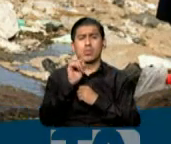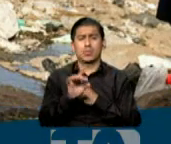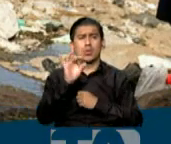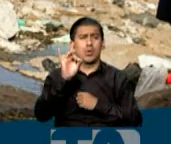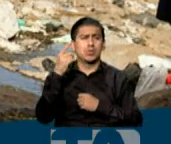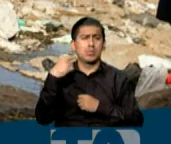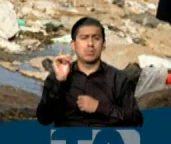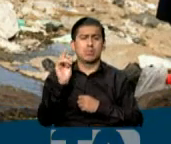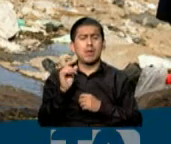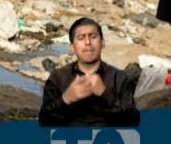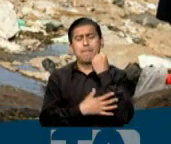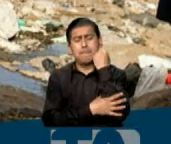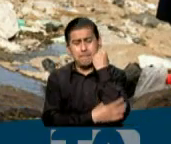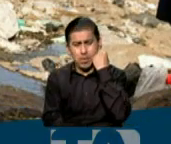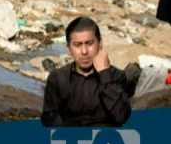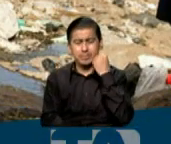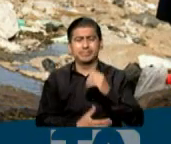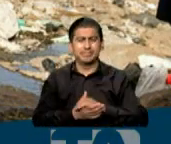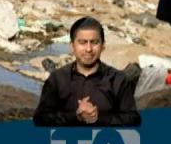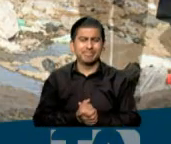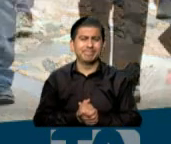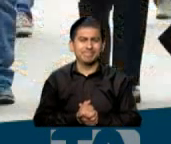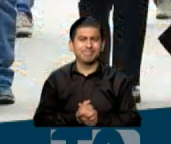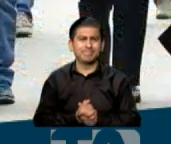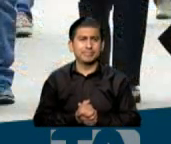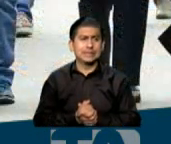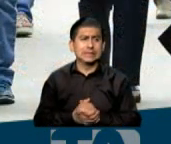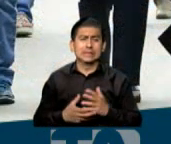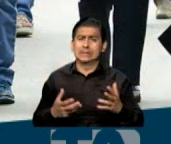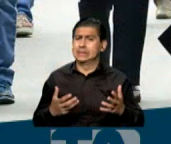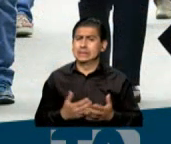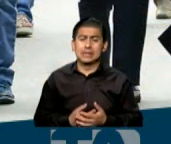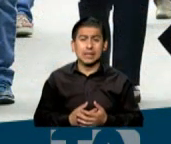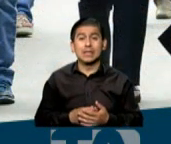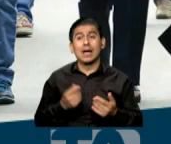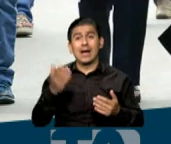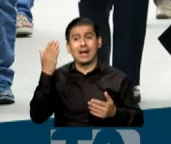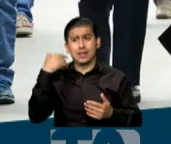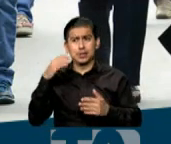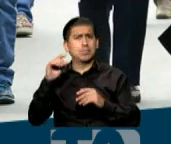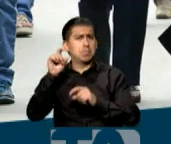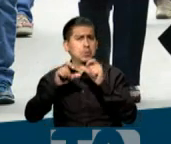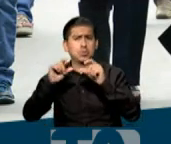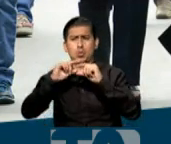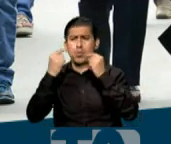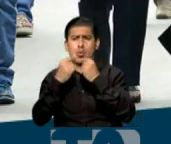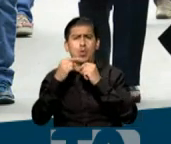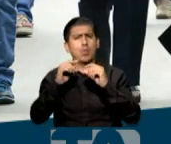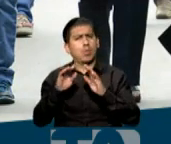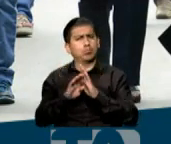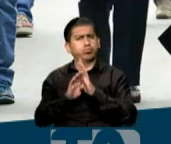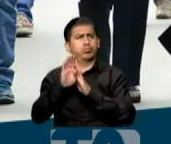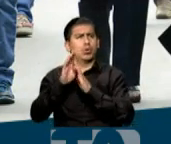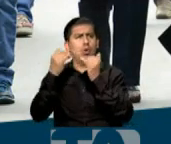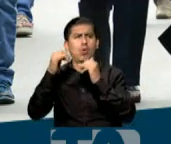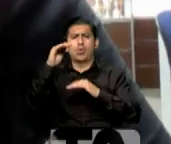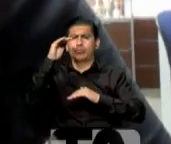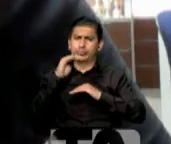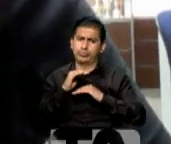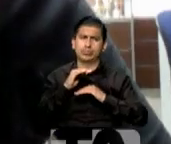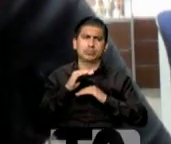de personas más en situación de pobreza por ingresos y se reducirá a la clase media en alrededor de 1,1 millones de